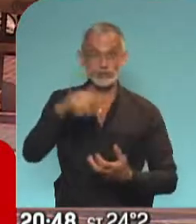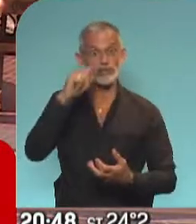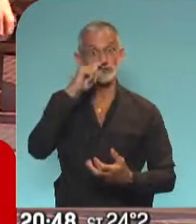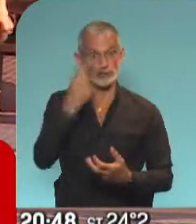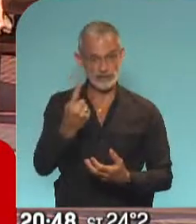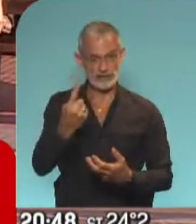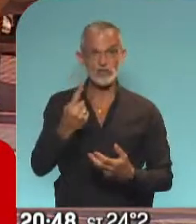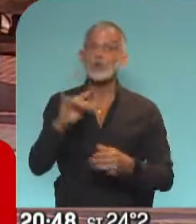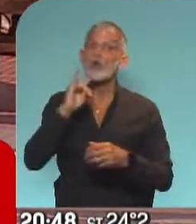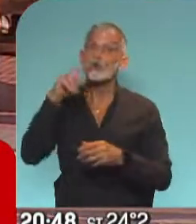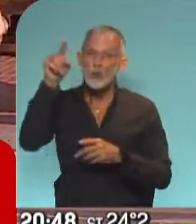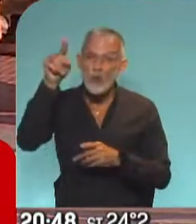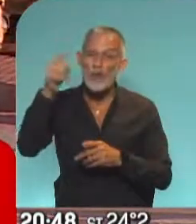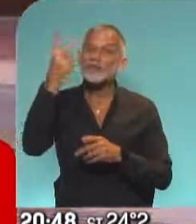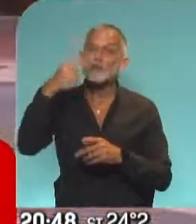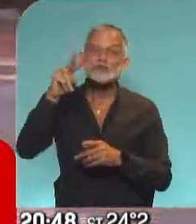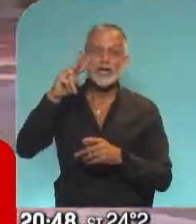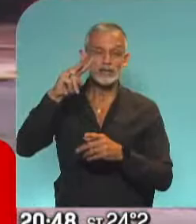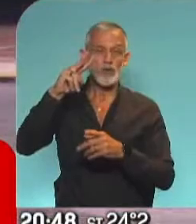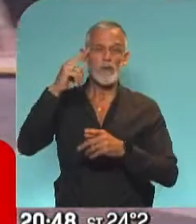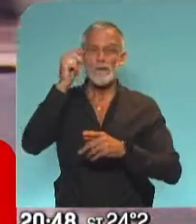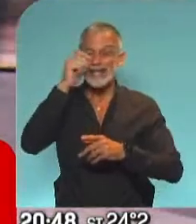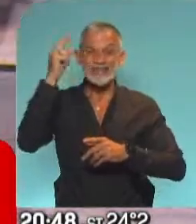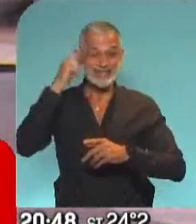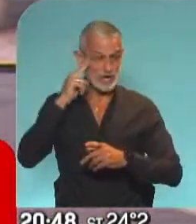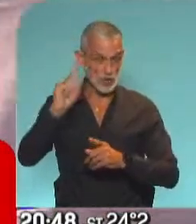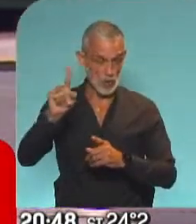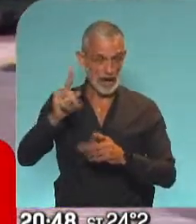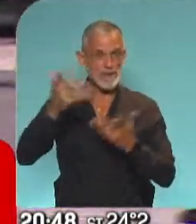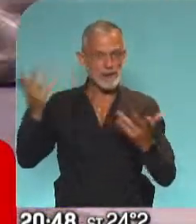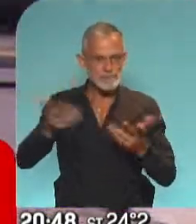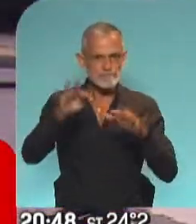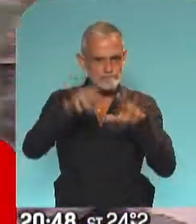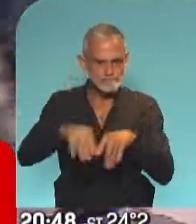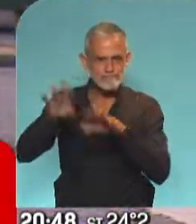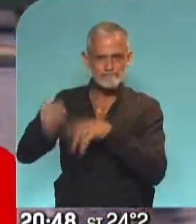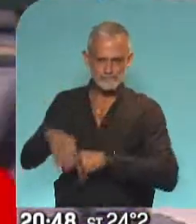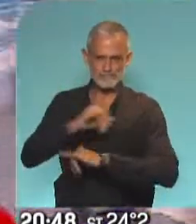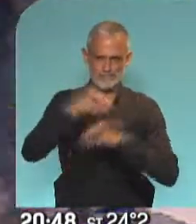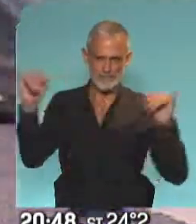positivos, Tucumán 229 en sus registros.